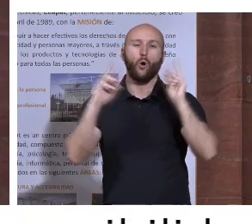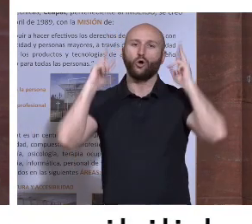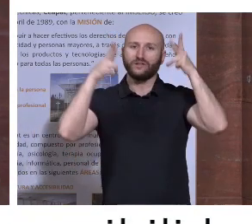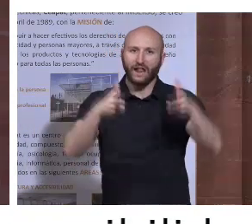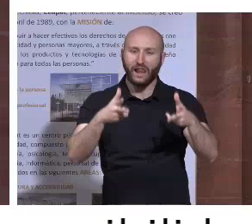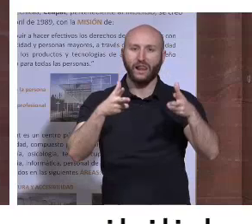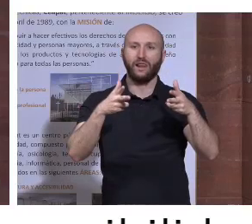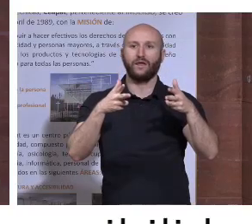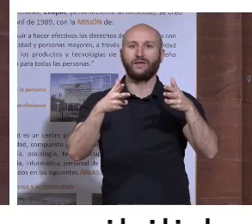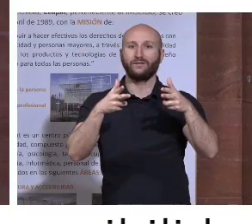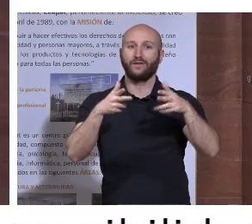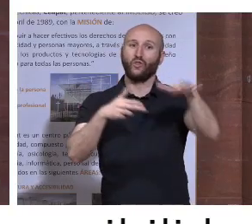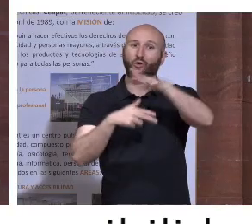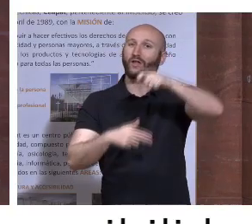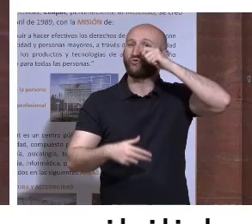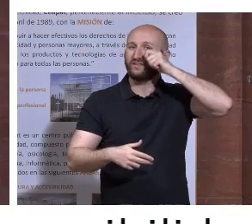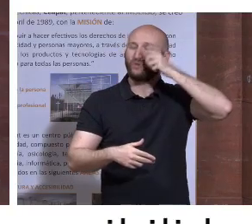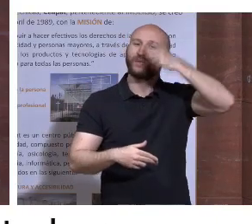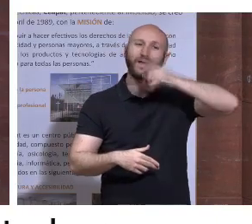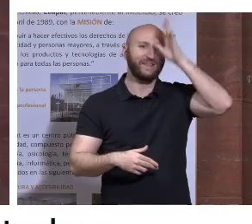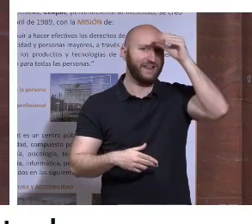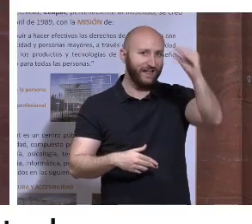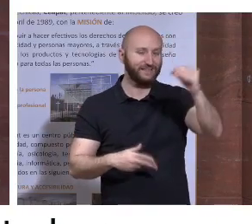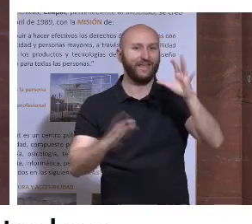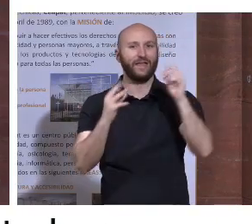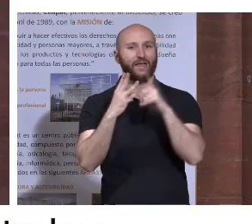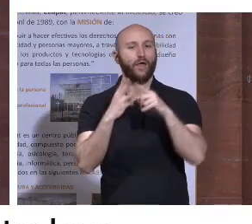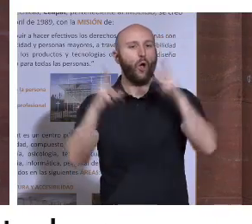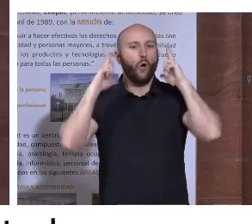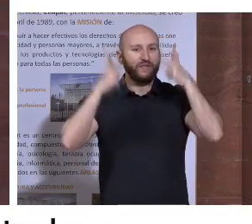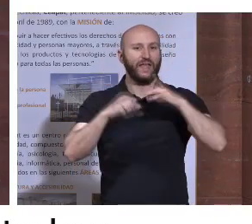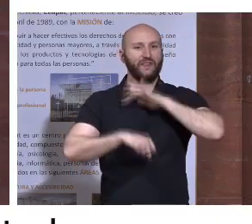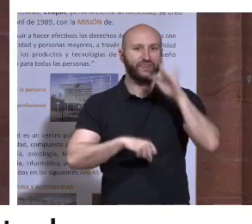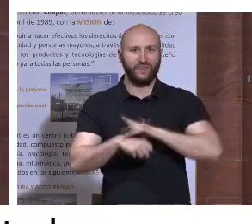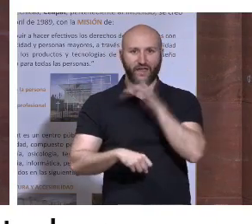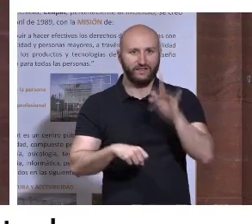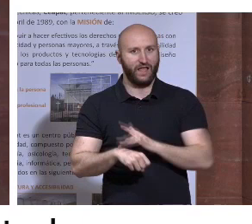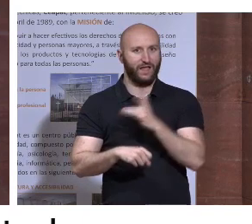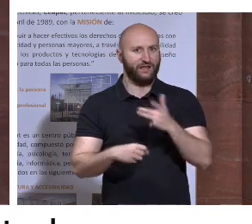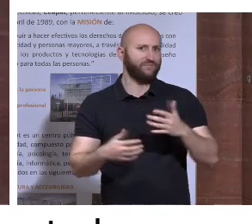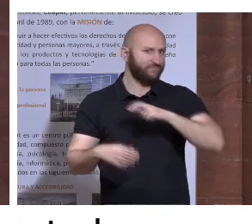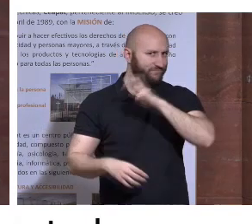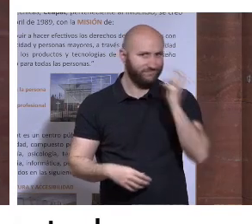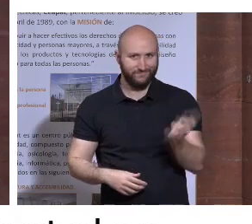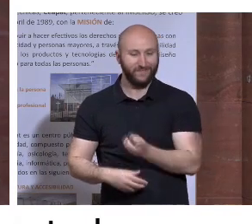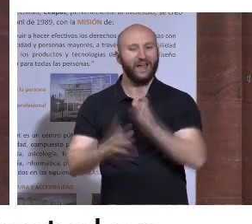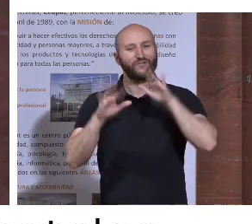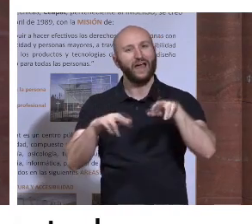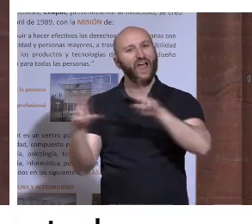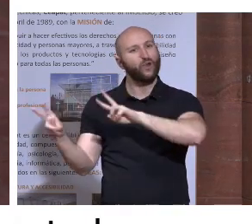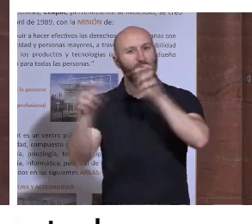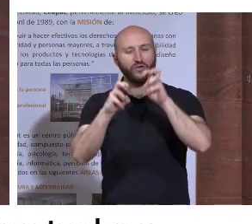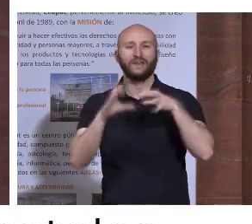en destinos turísticos inteligentes o hoteles digitales, en fin. Quiero decir que no olvidamos que la innovación tiene